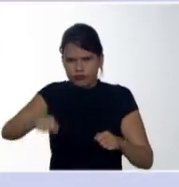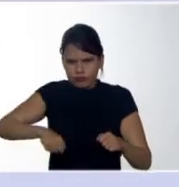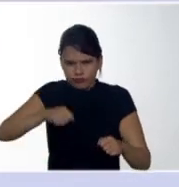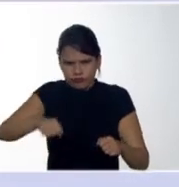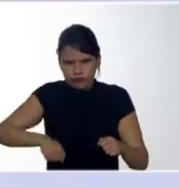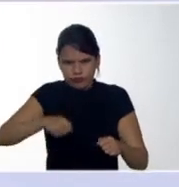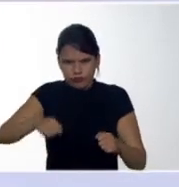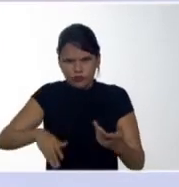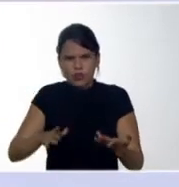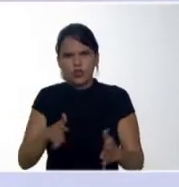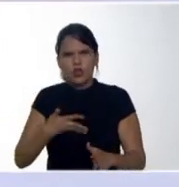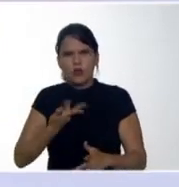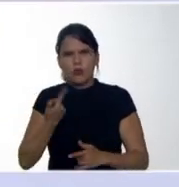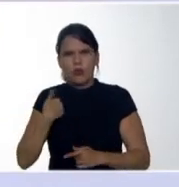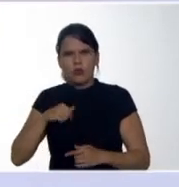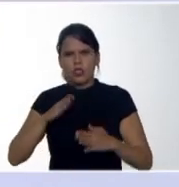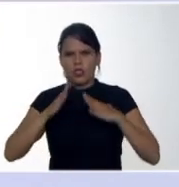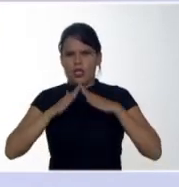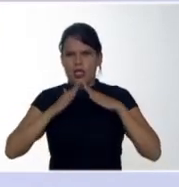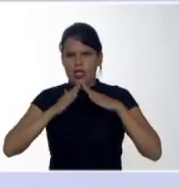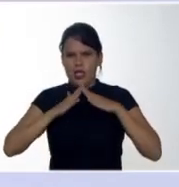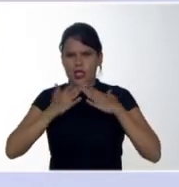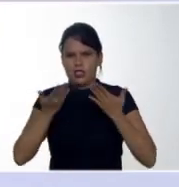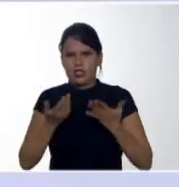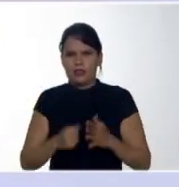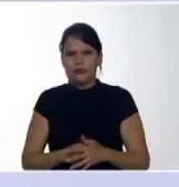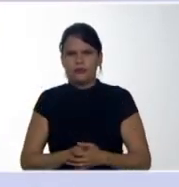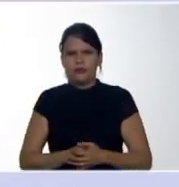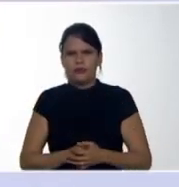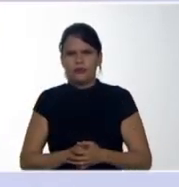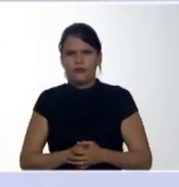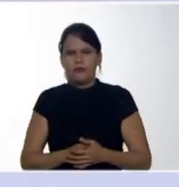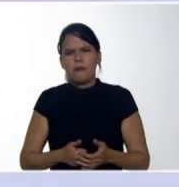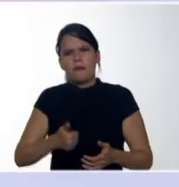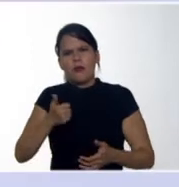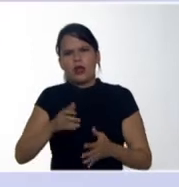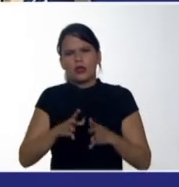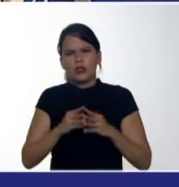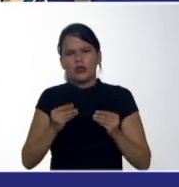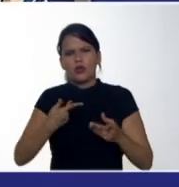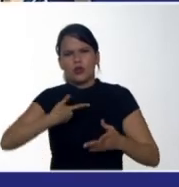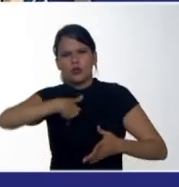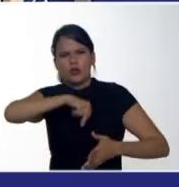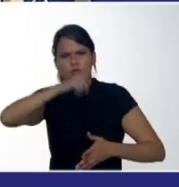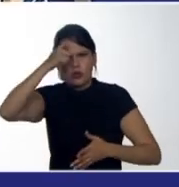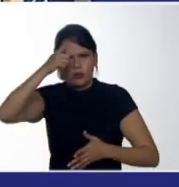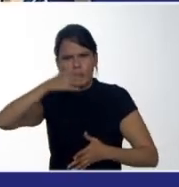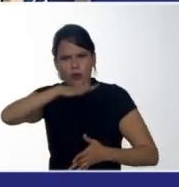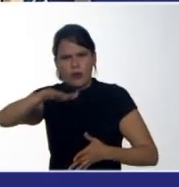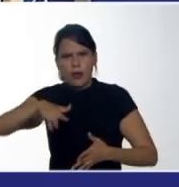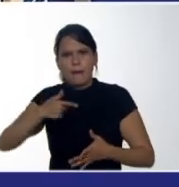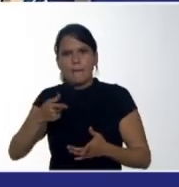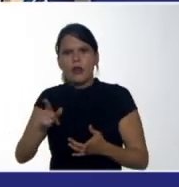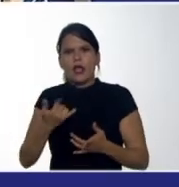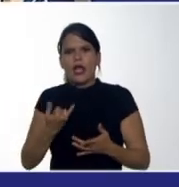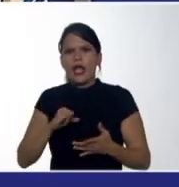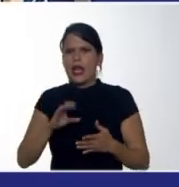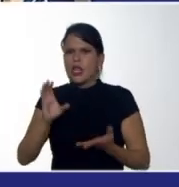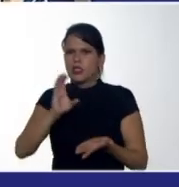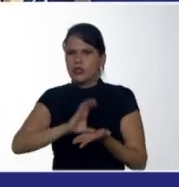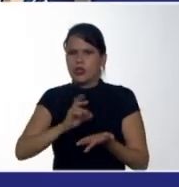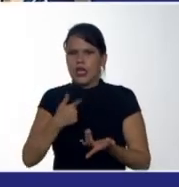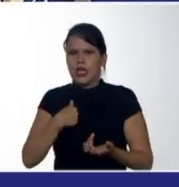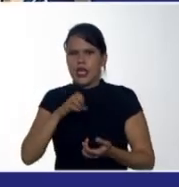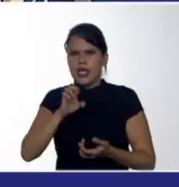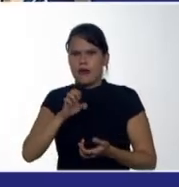lo podemos tener en casa, ¿ok?, más que todo en nuestros pueblos. Pero acá en la ciudad he visto algunos